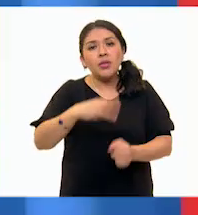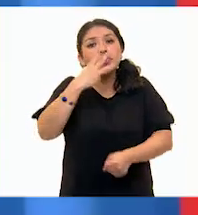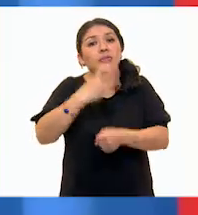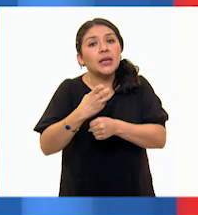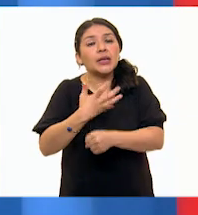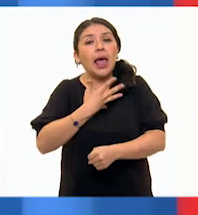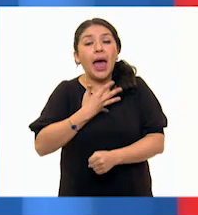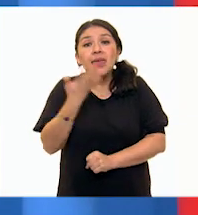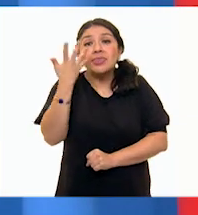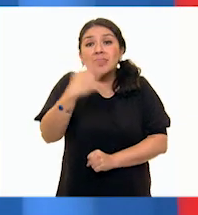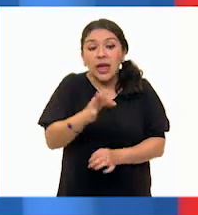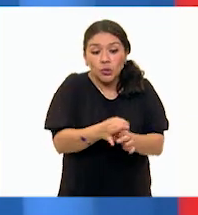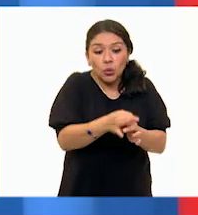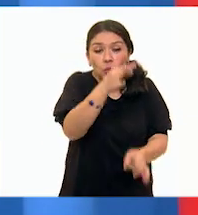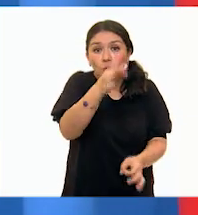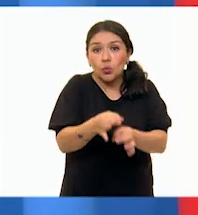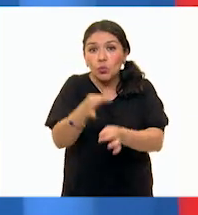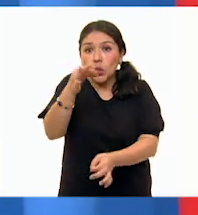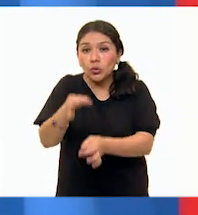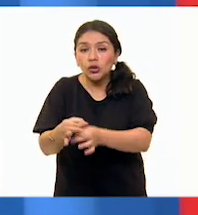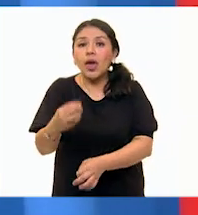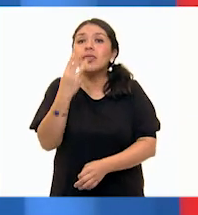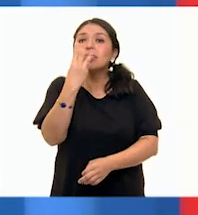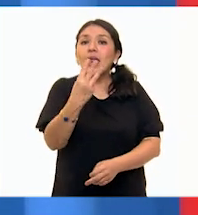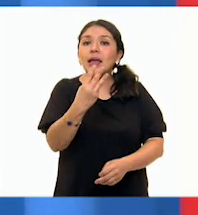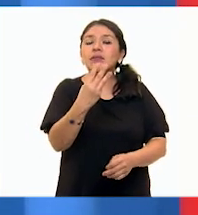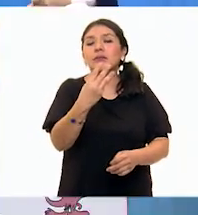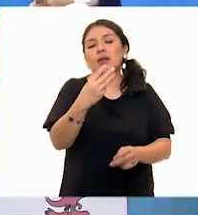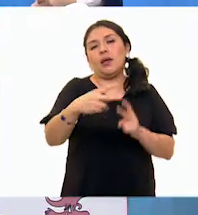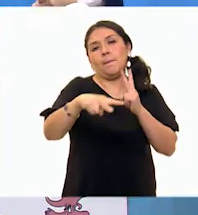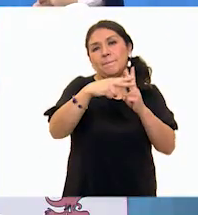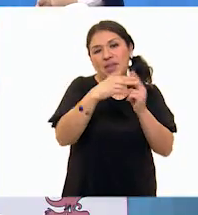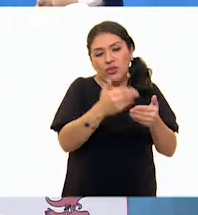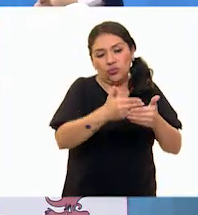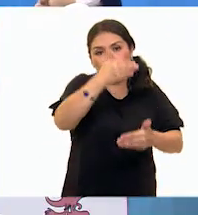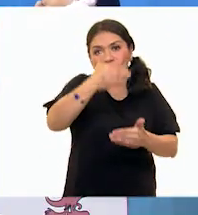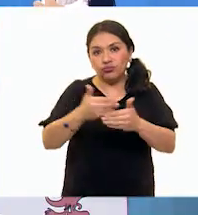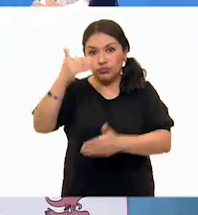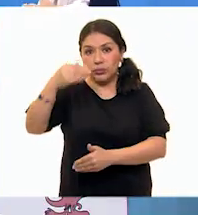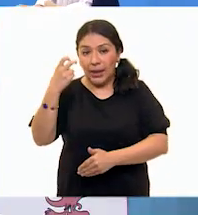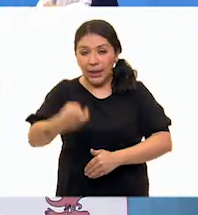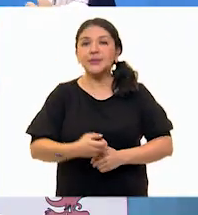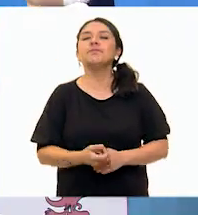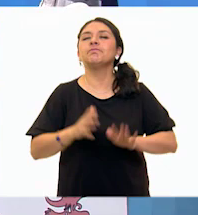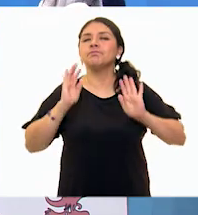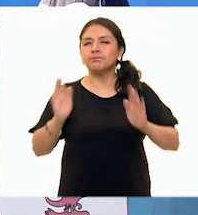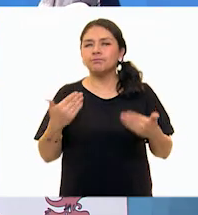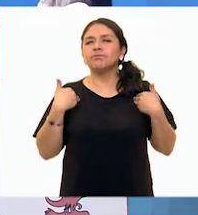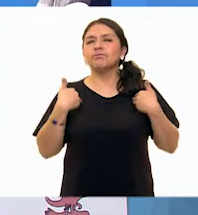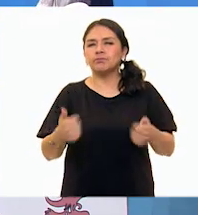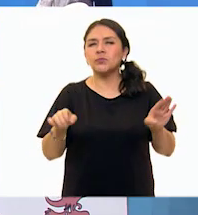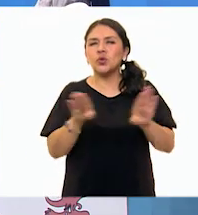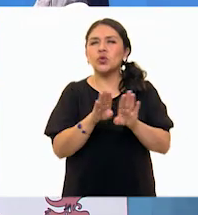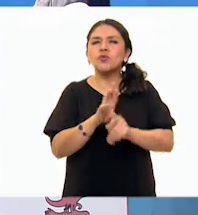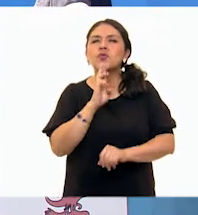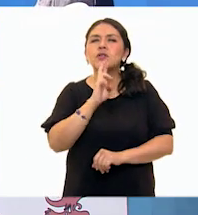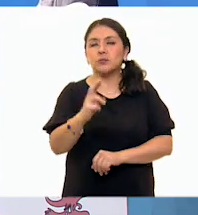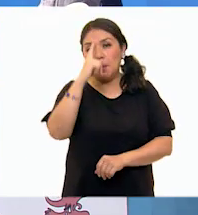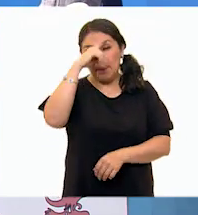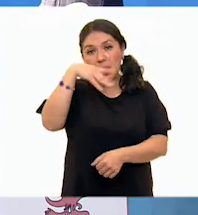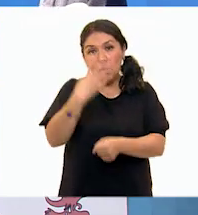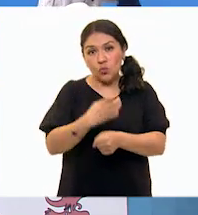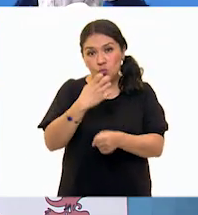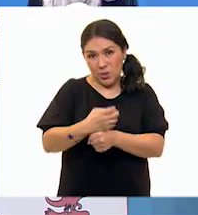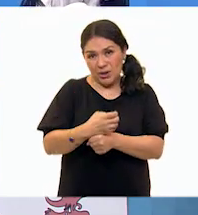Tiene 10 tubos, maestra, y 3 hojas de vidrio. Con esto ya podríamos contestar la pregunta de nuestro